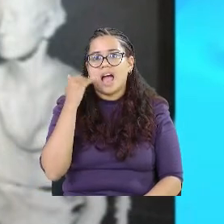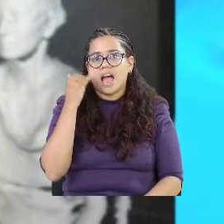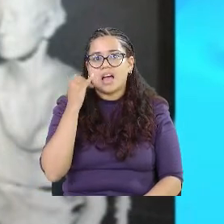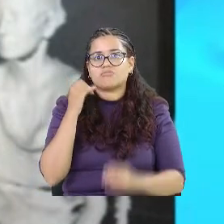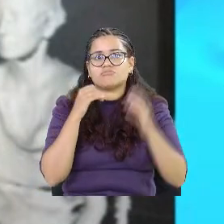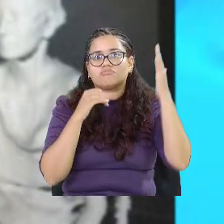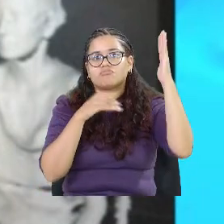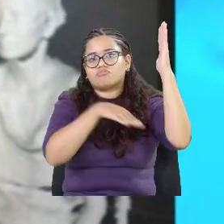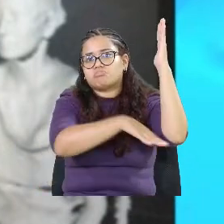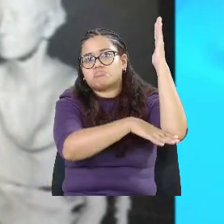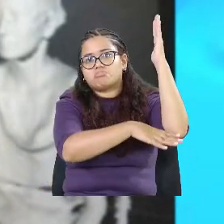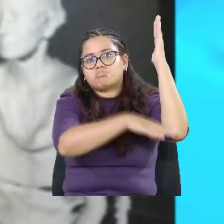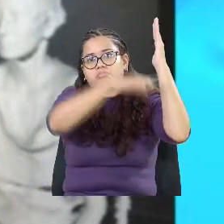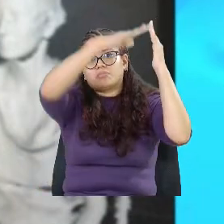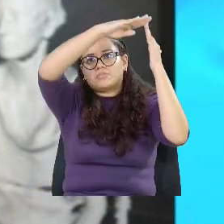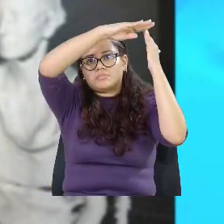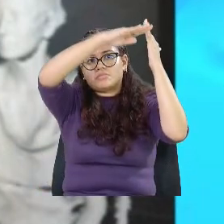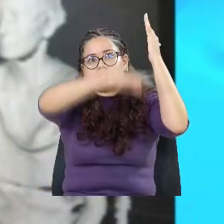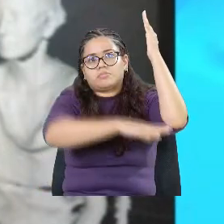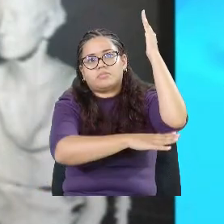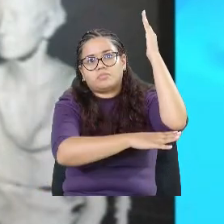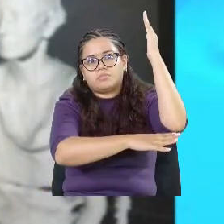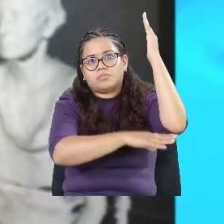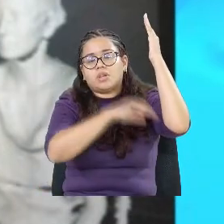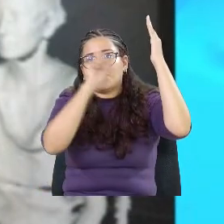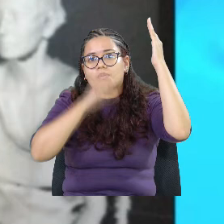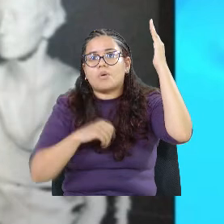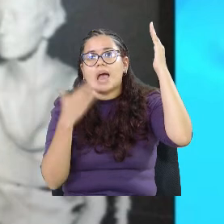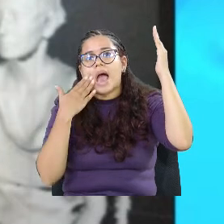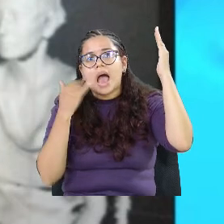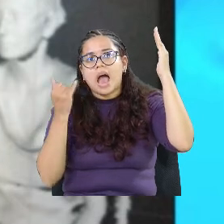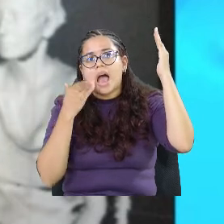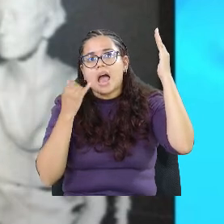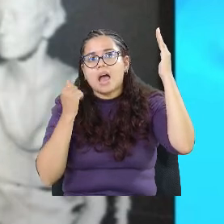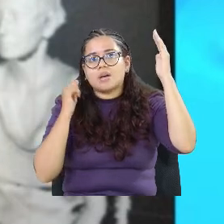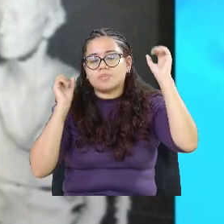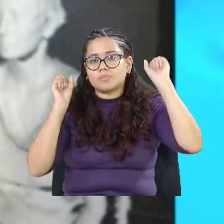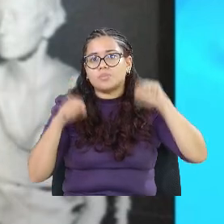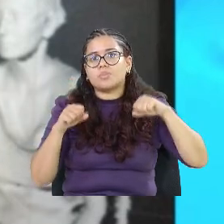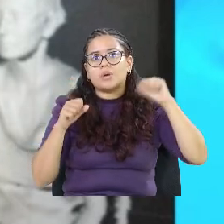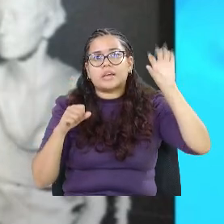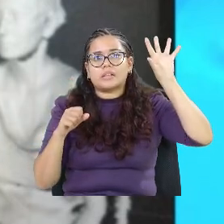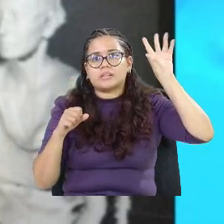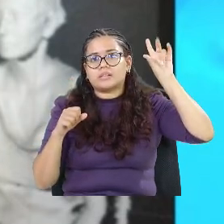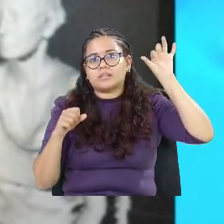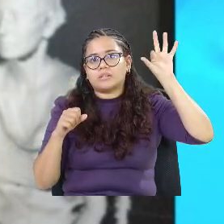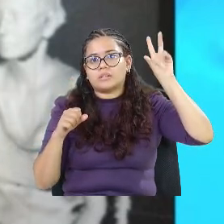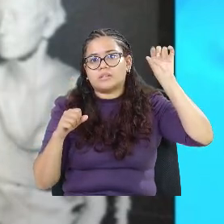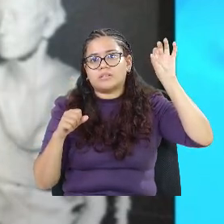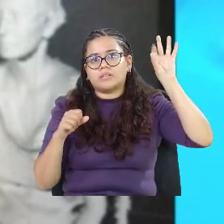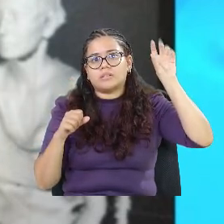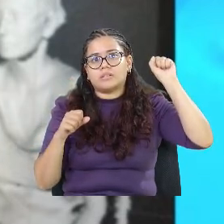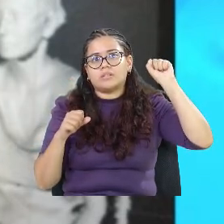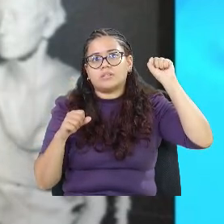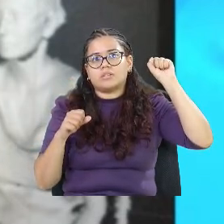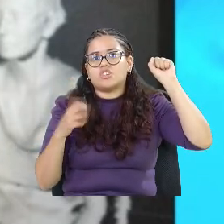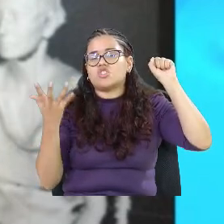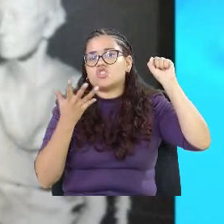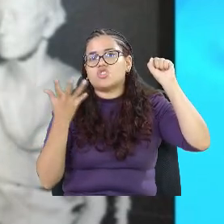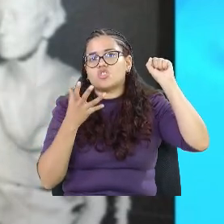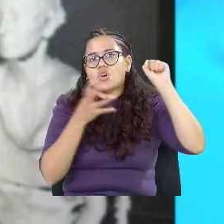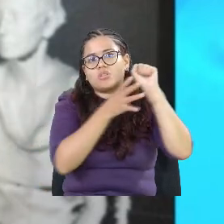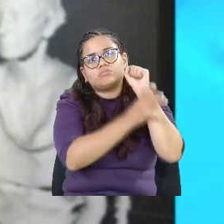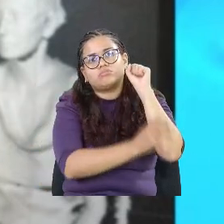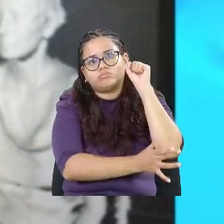stand en el que permite que la paciente pueda exponer el área que se va a